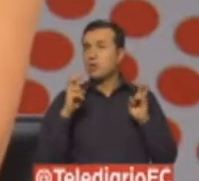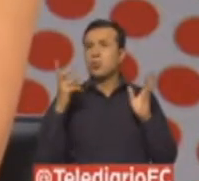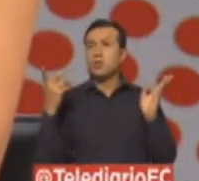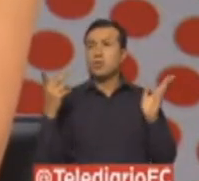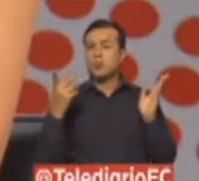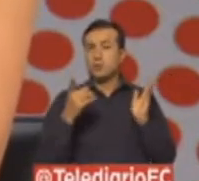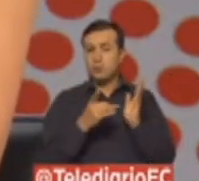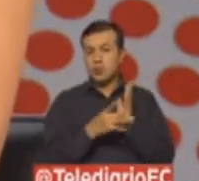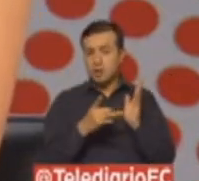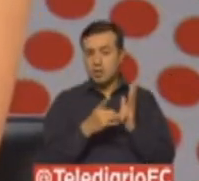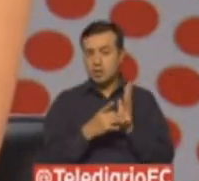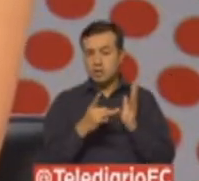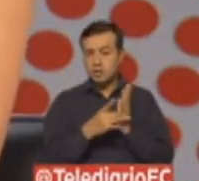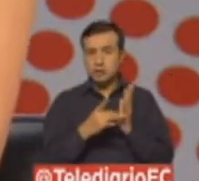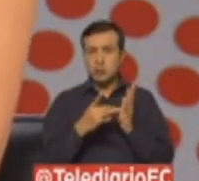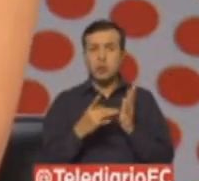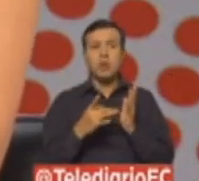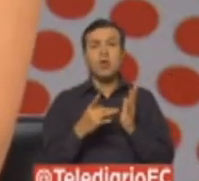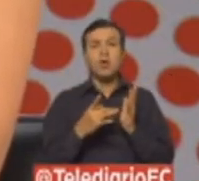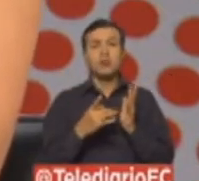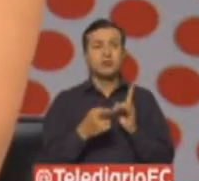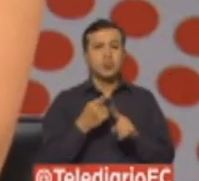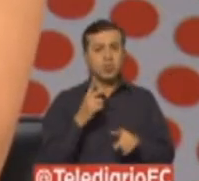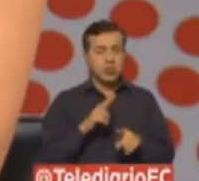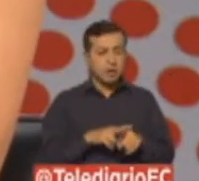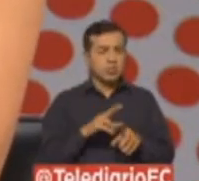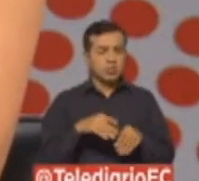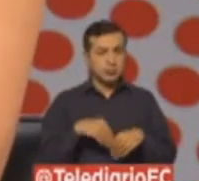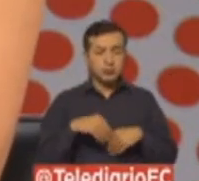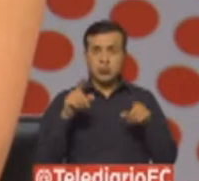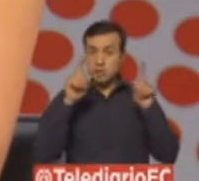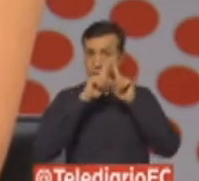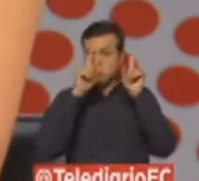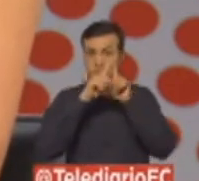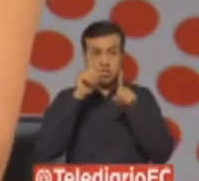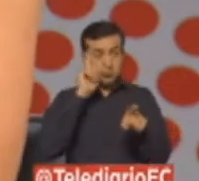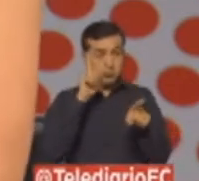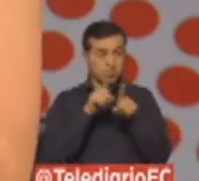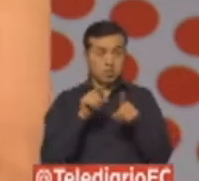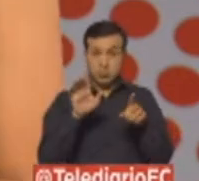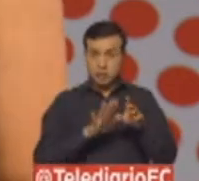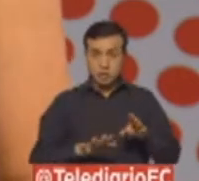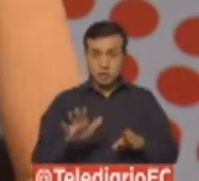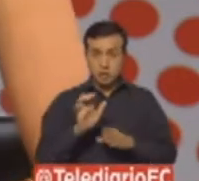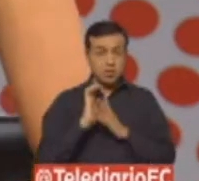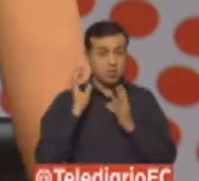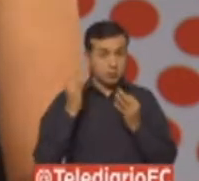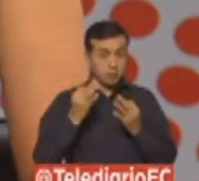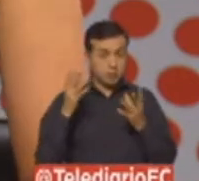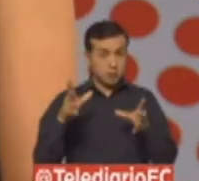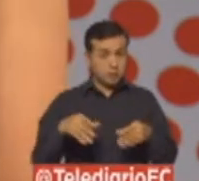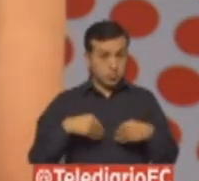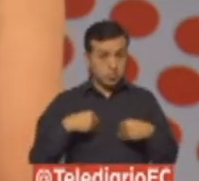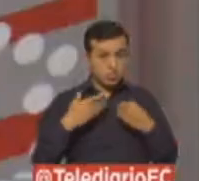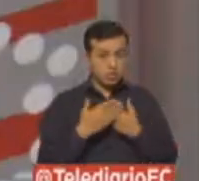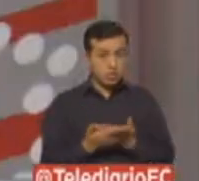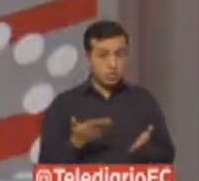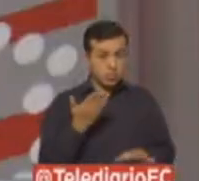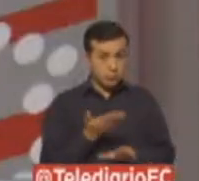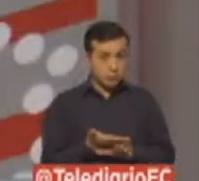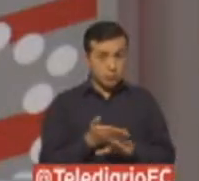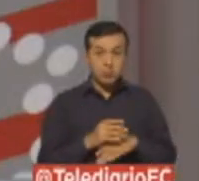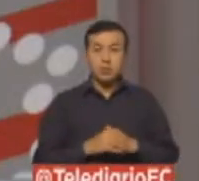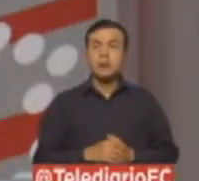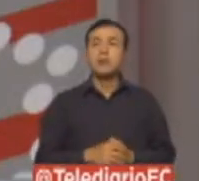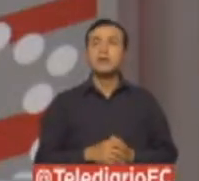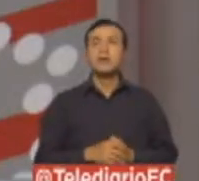eliminación de los plásticos en solo uso en la empresa privada y los sectores productivos del país es aplicable esta propuesta yo creo